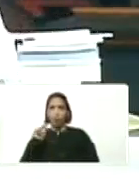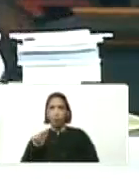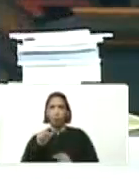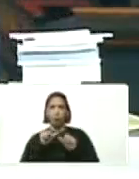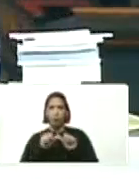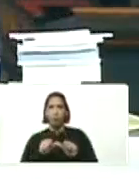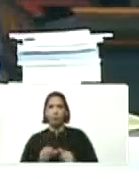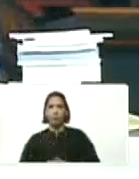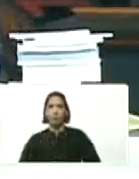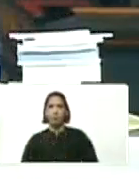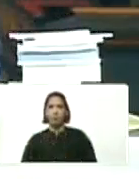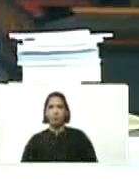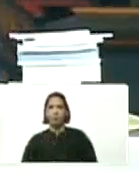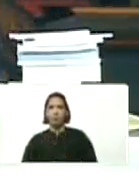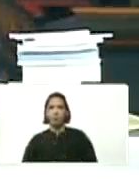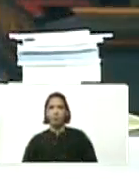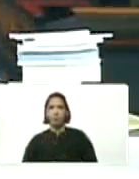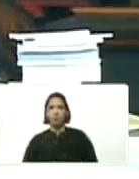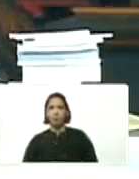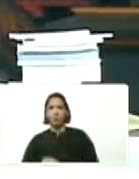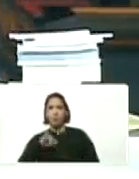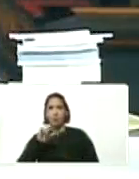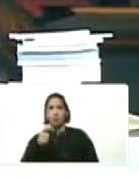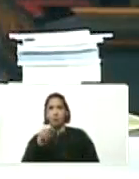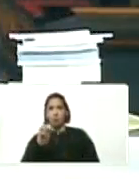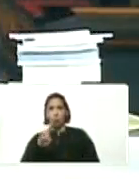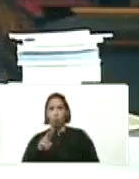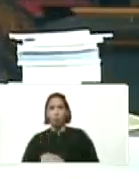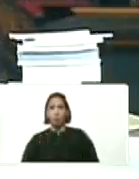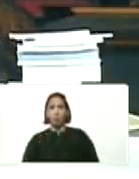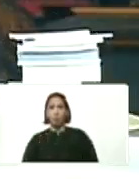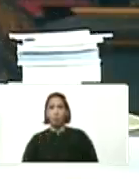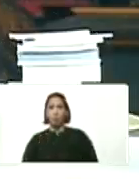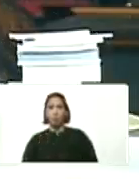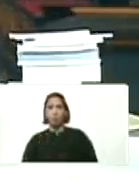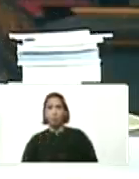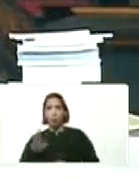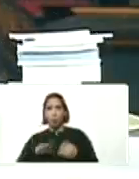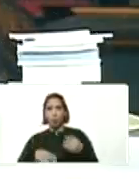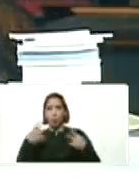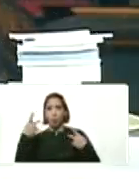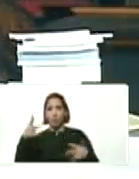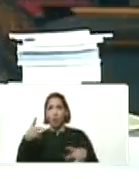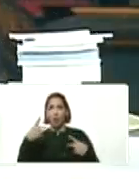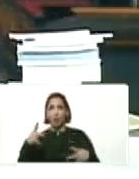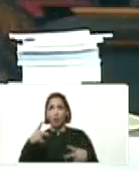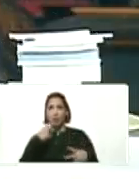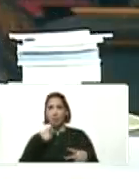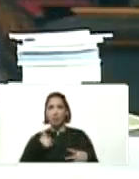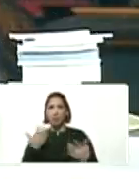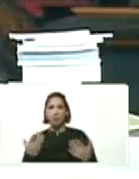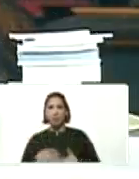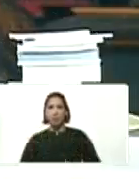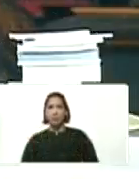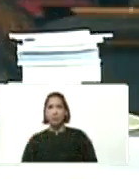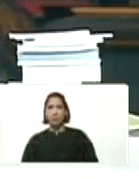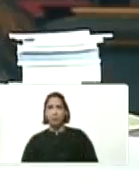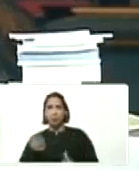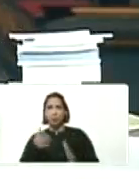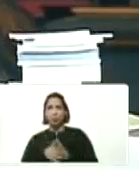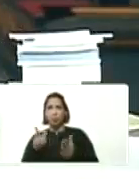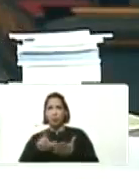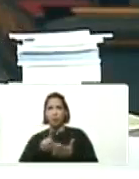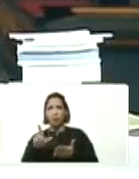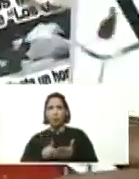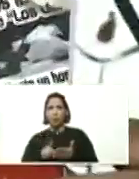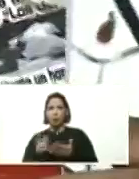fijismo. Aquí está Igor Delgado Senior, Última Página, Cronicuento. ¿Qué me dice Raúl de esta edición?